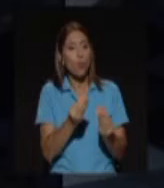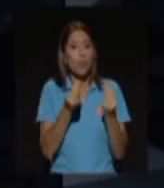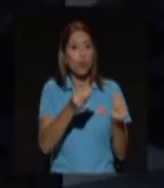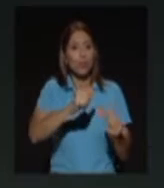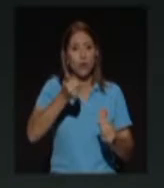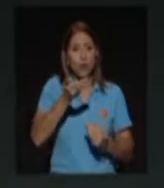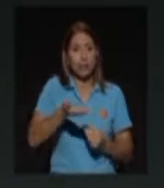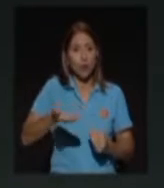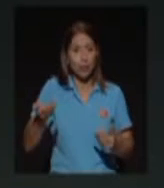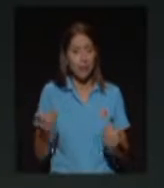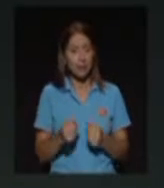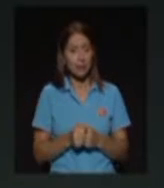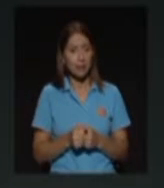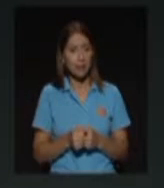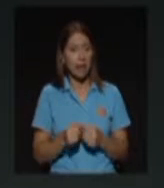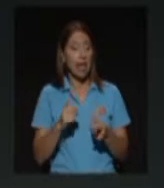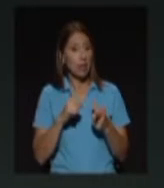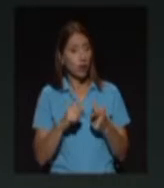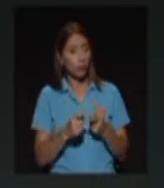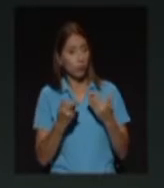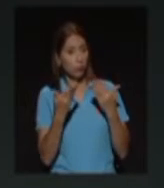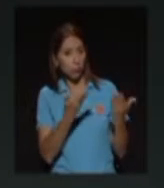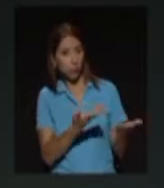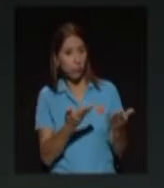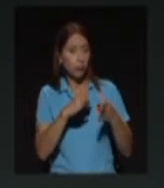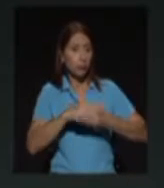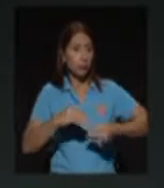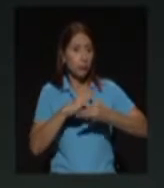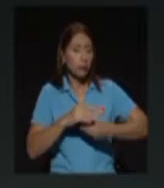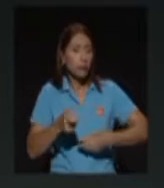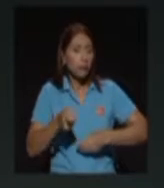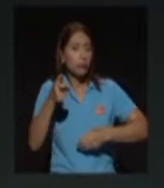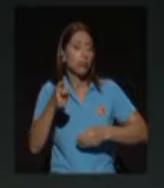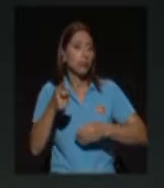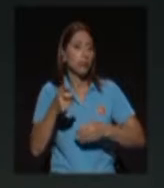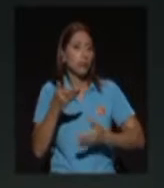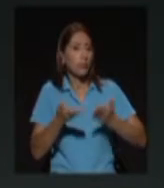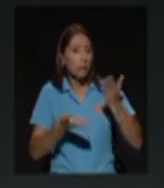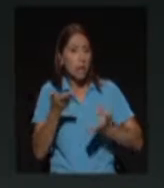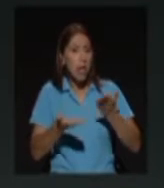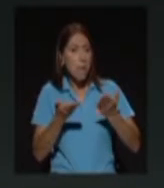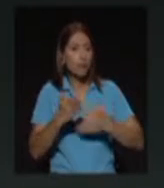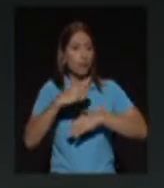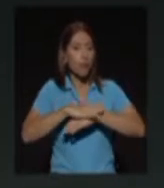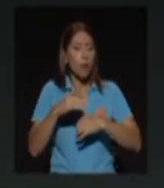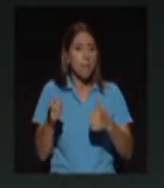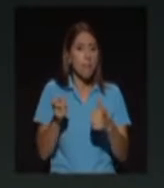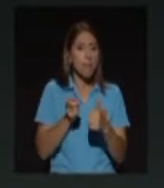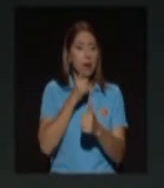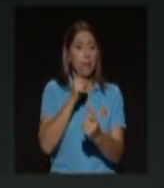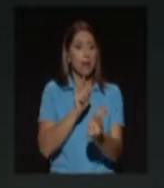cosas. Entonces, si le parece, don Federico, si nos cuenta un poco tal vez de el primer